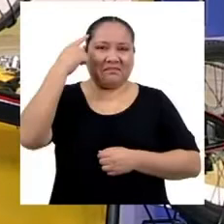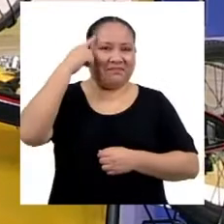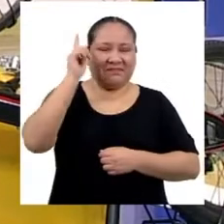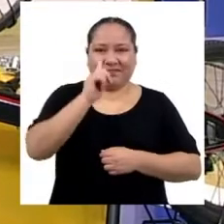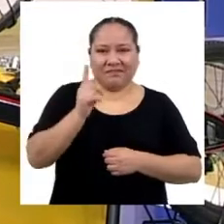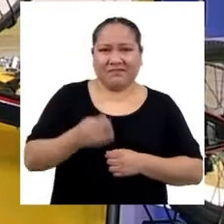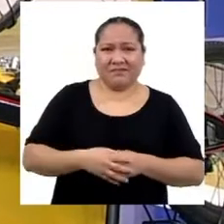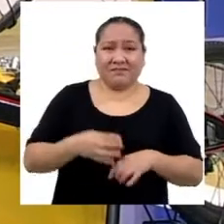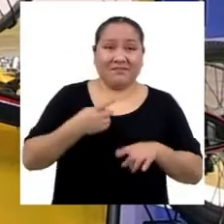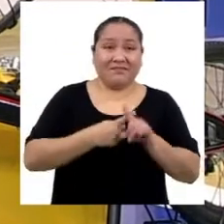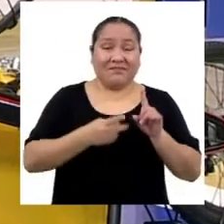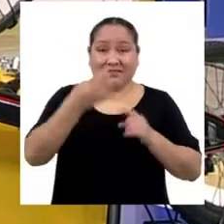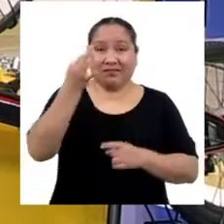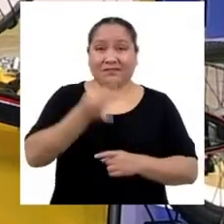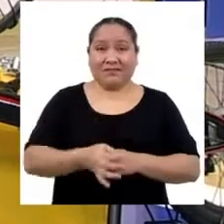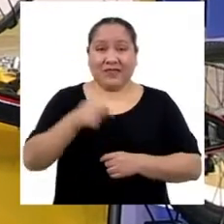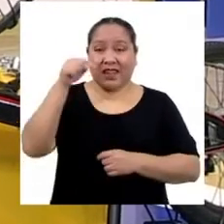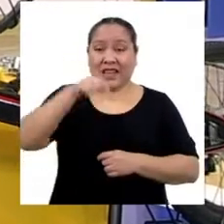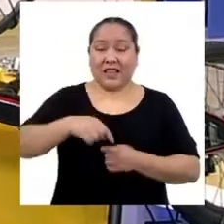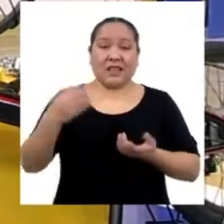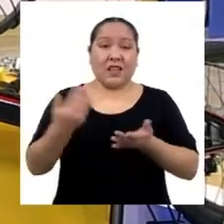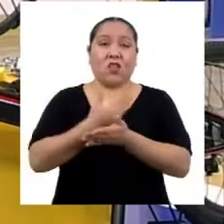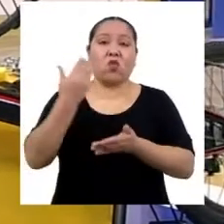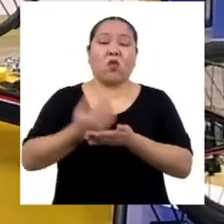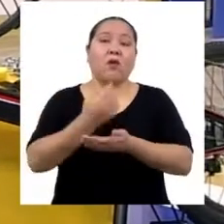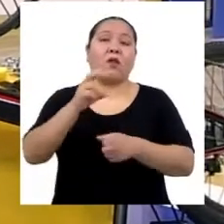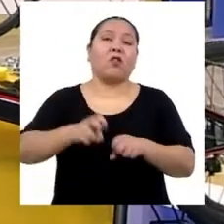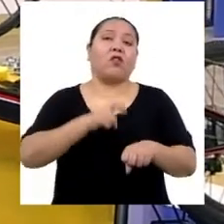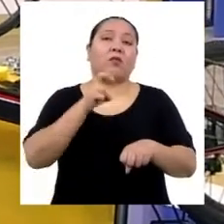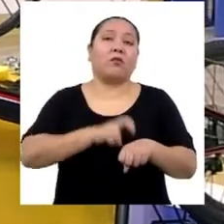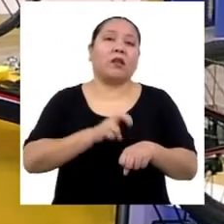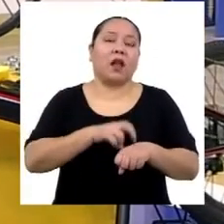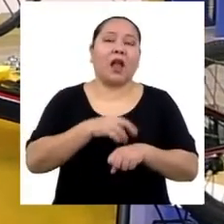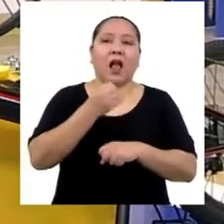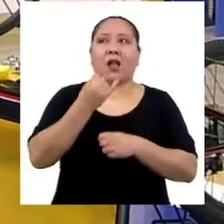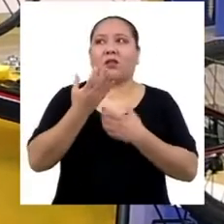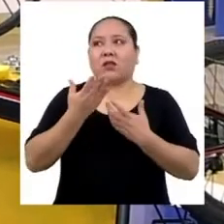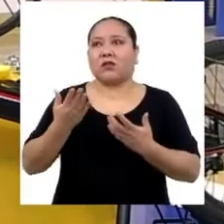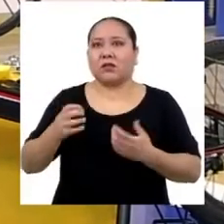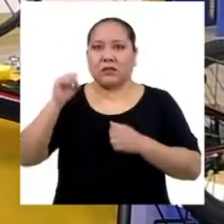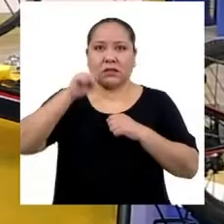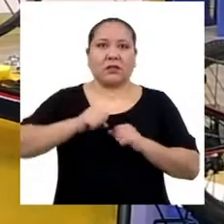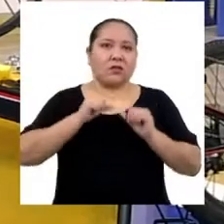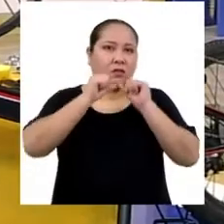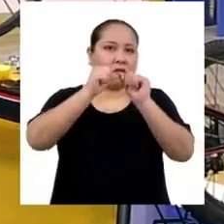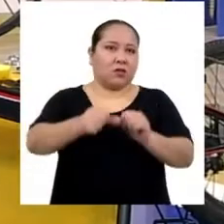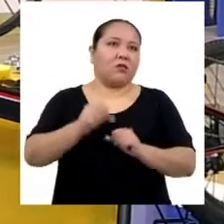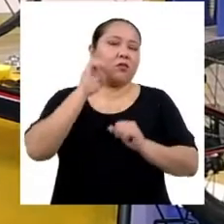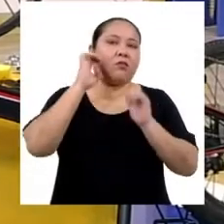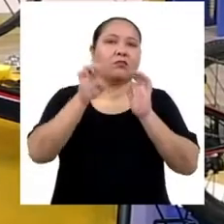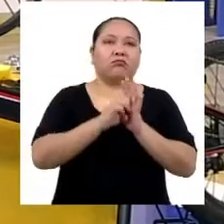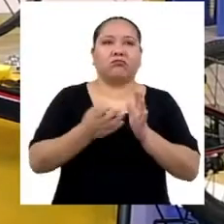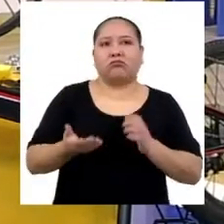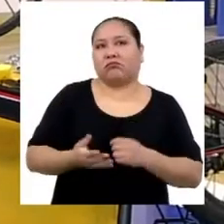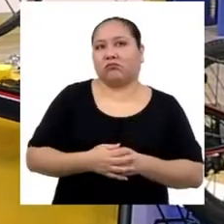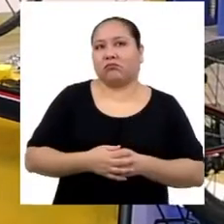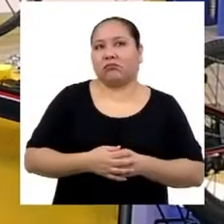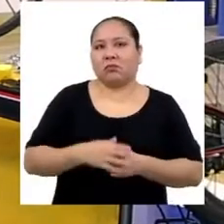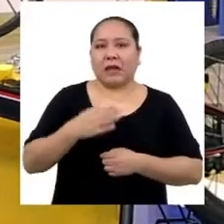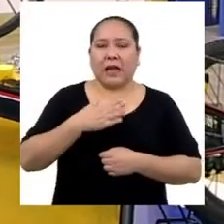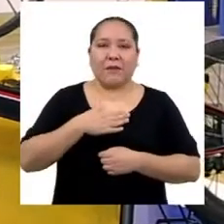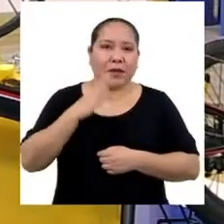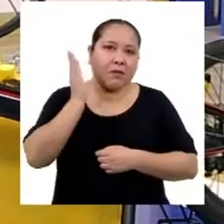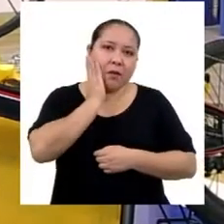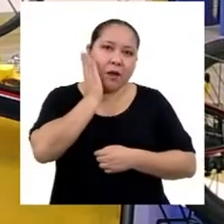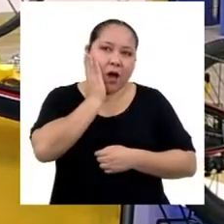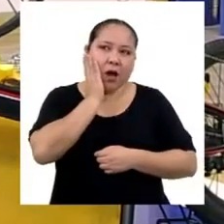Pero lo cierto es que dentro de esta nueva normalidad hay cosas que aún se mantienen, como por ejemplo que mi mamá